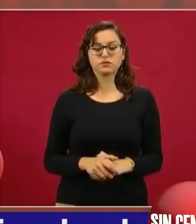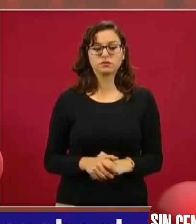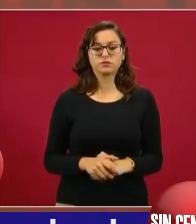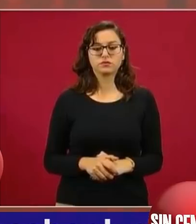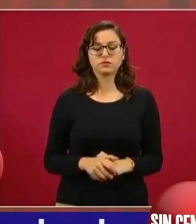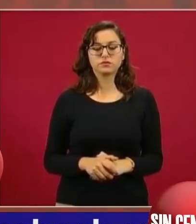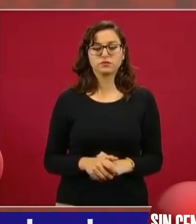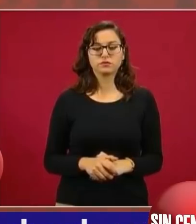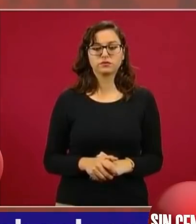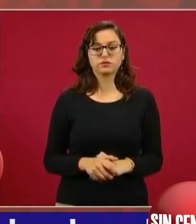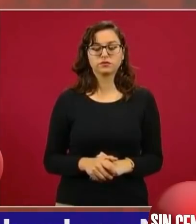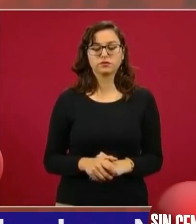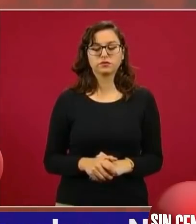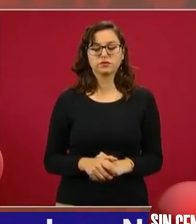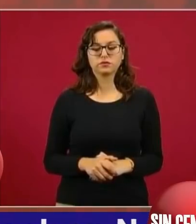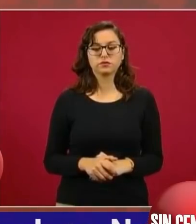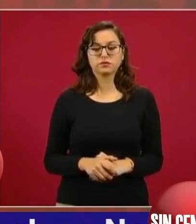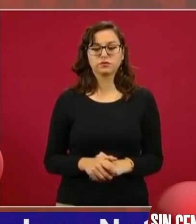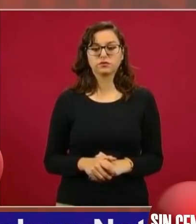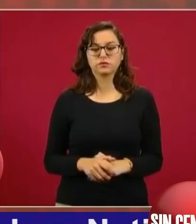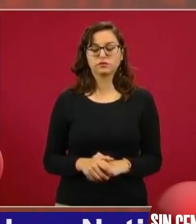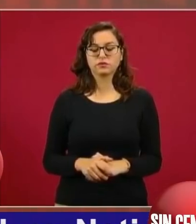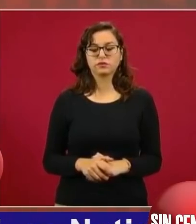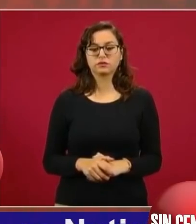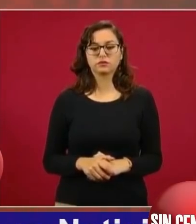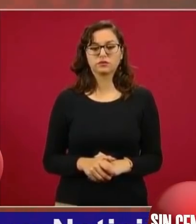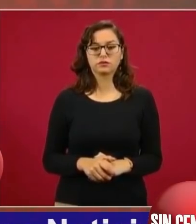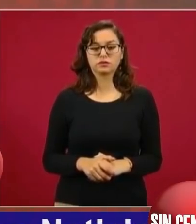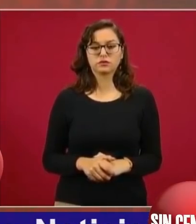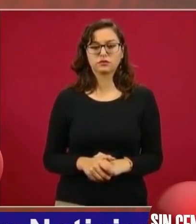se considere